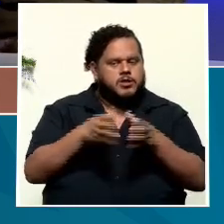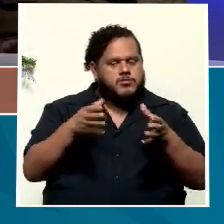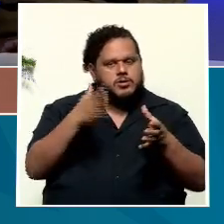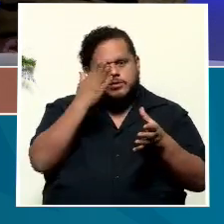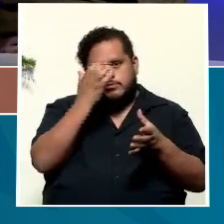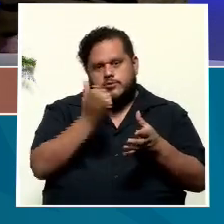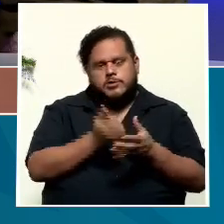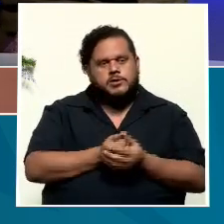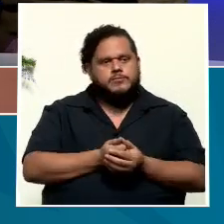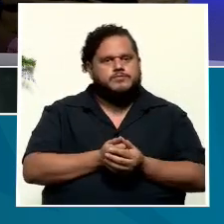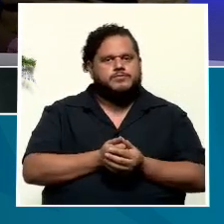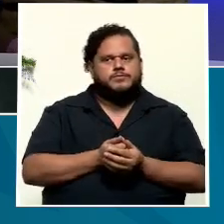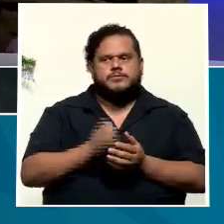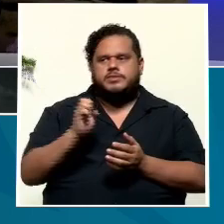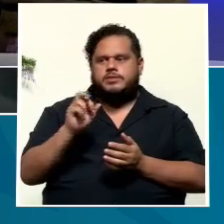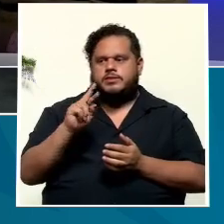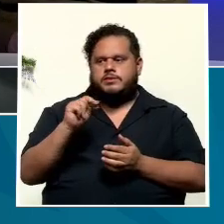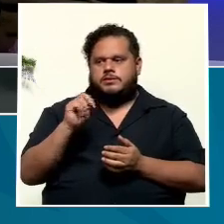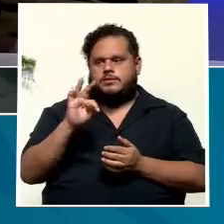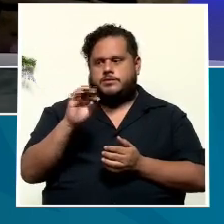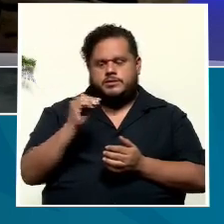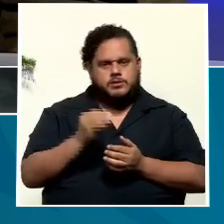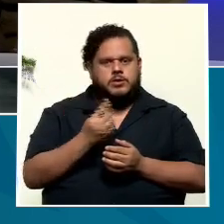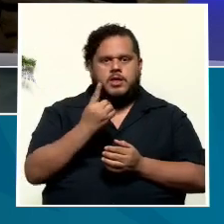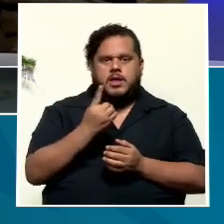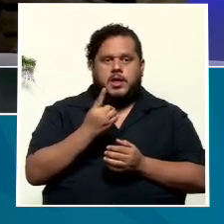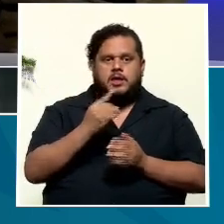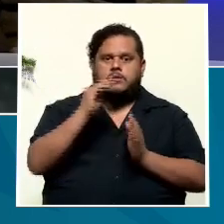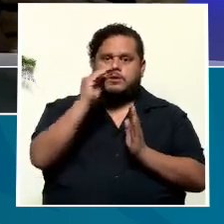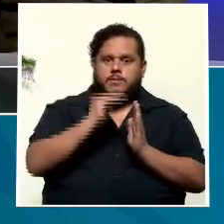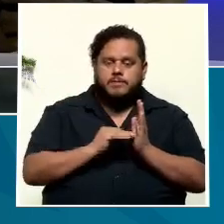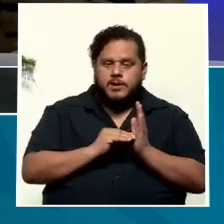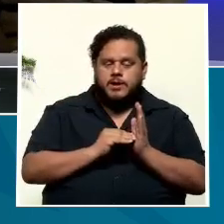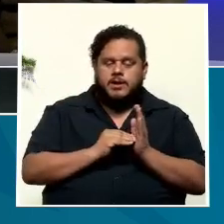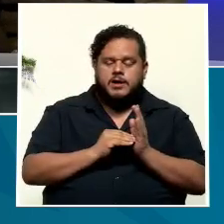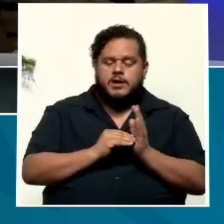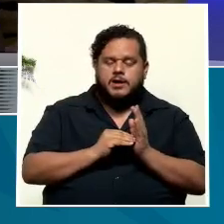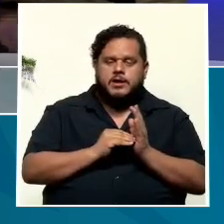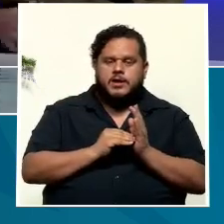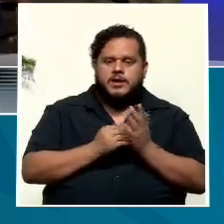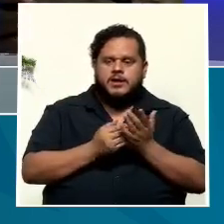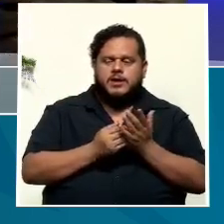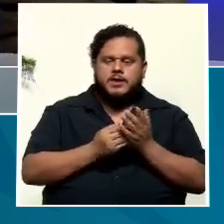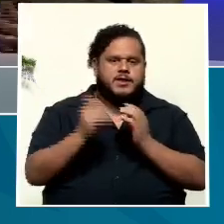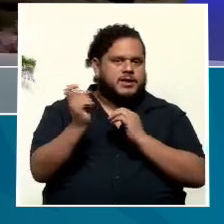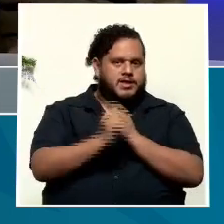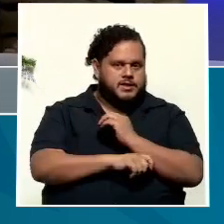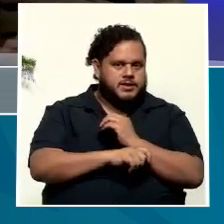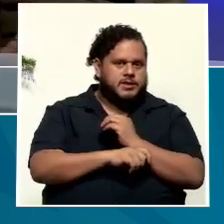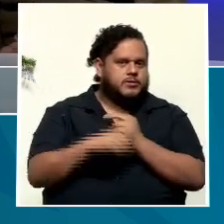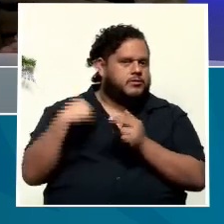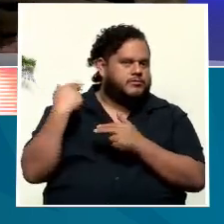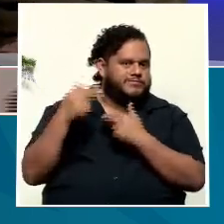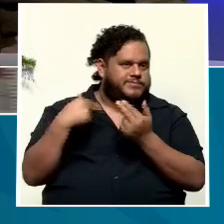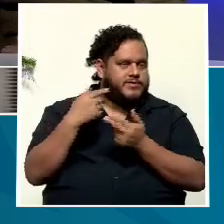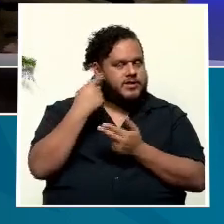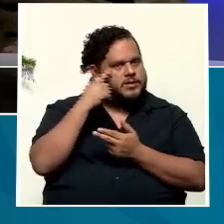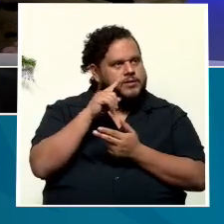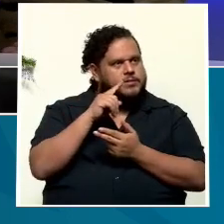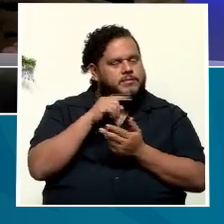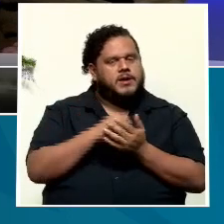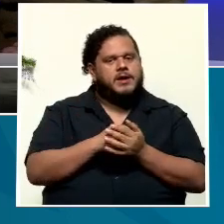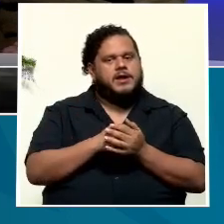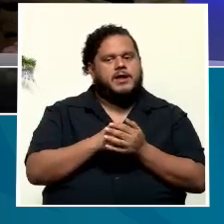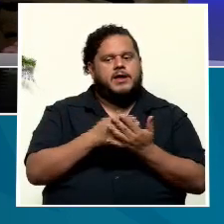porque, don Ernesto, hay una bajísima tasa de condena histórica, digamos, para delitos